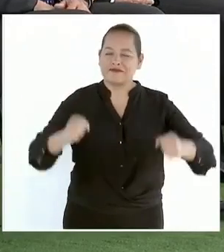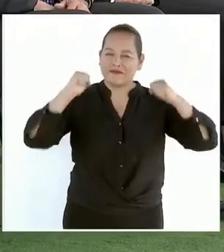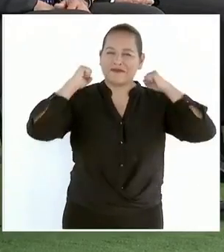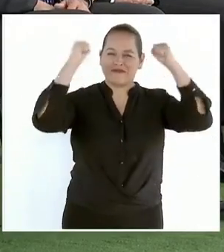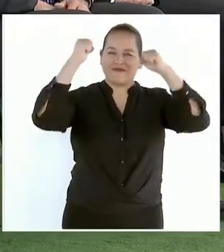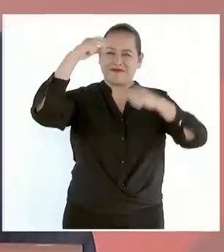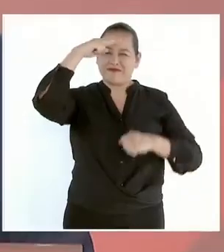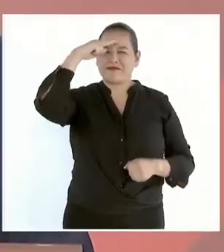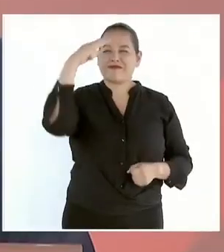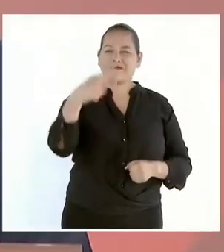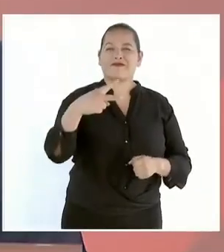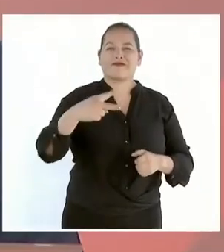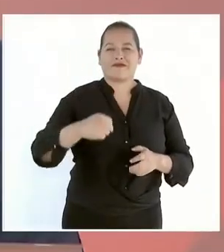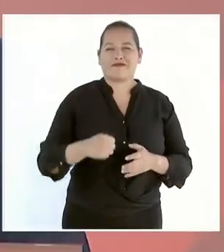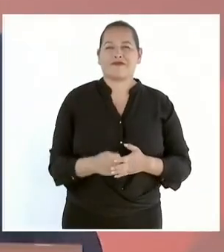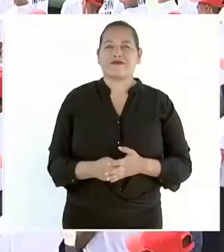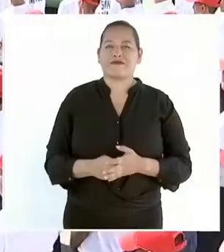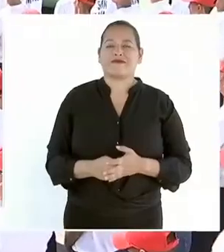méxico